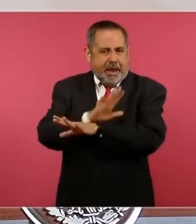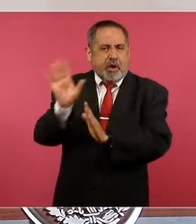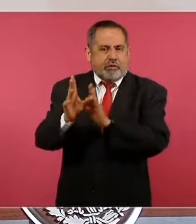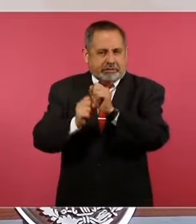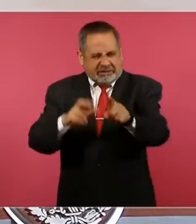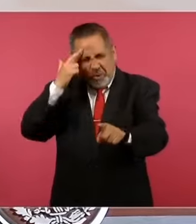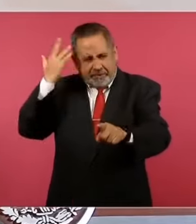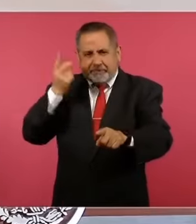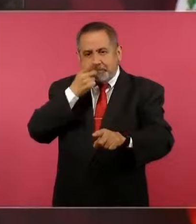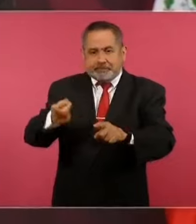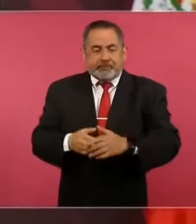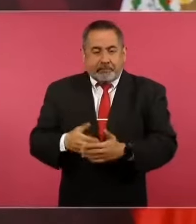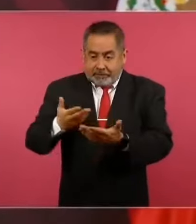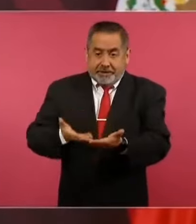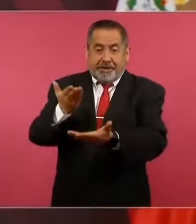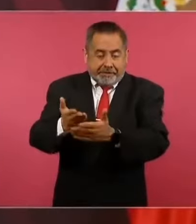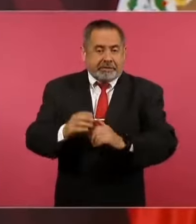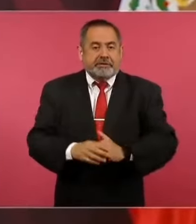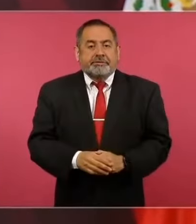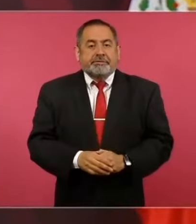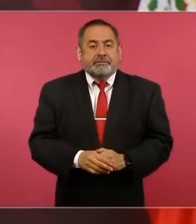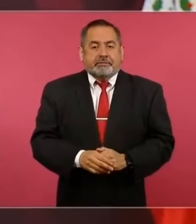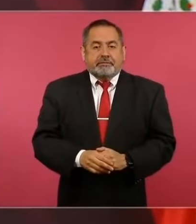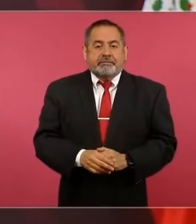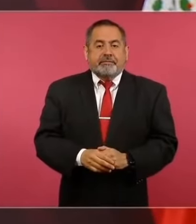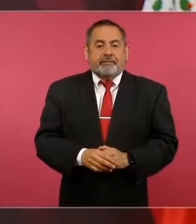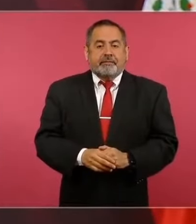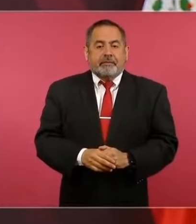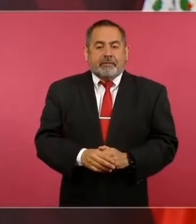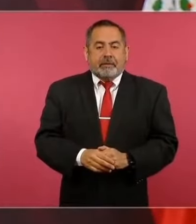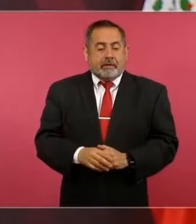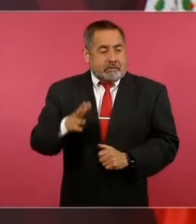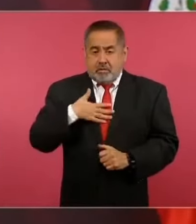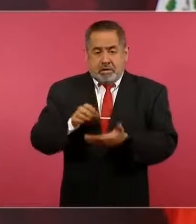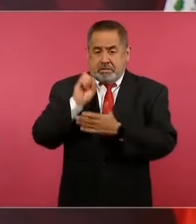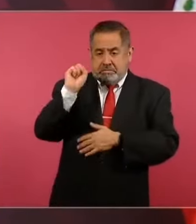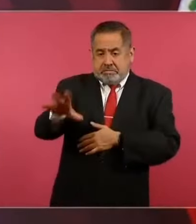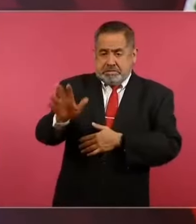Constitución. Sí, bueno, no, ya las mandamos.